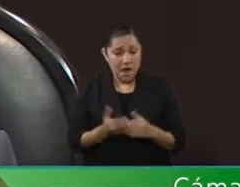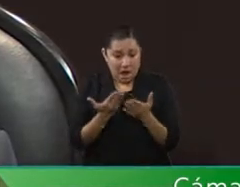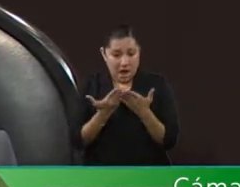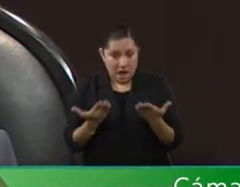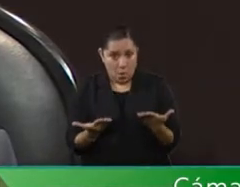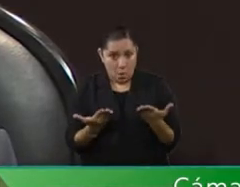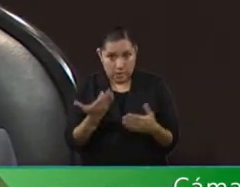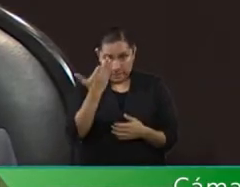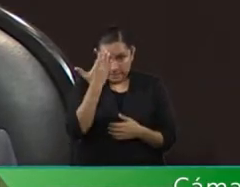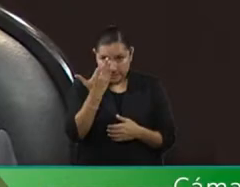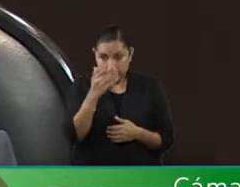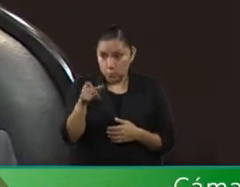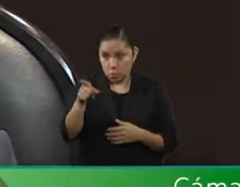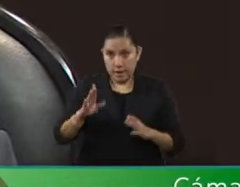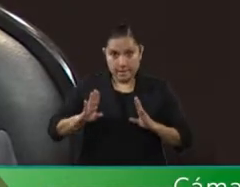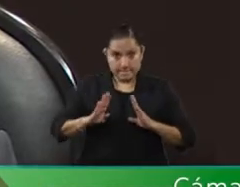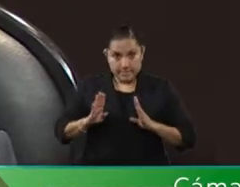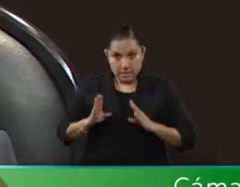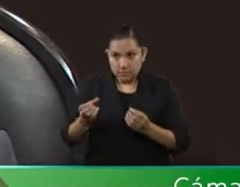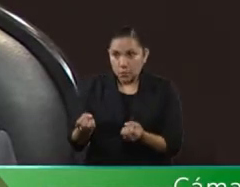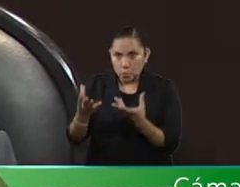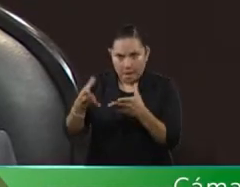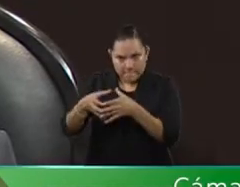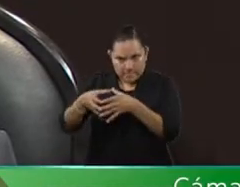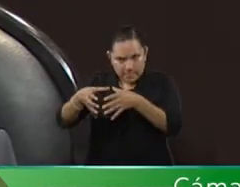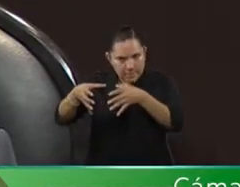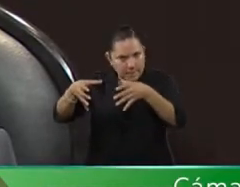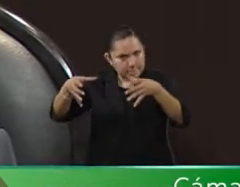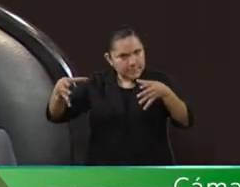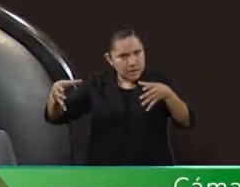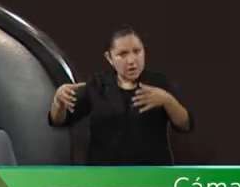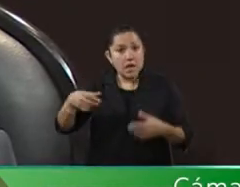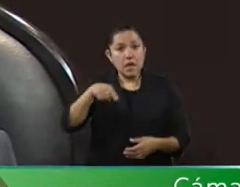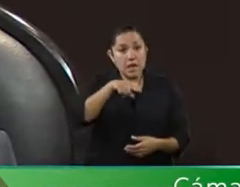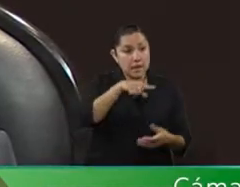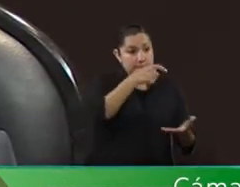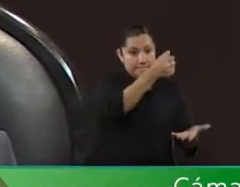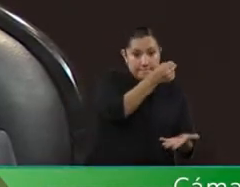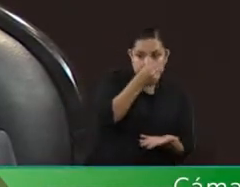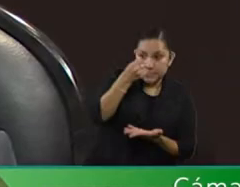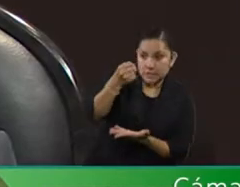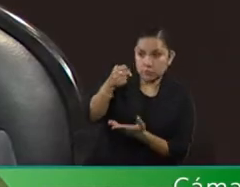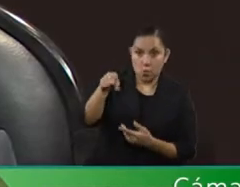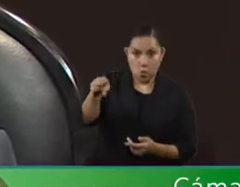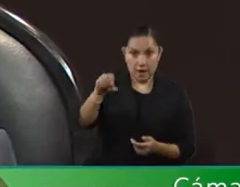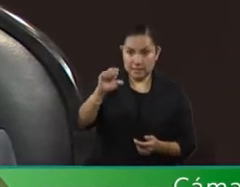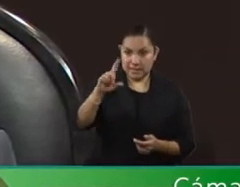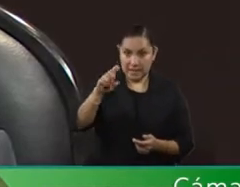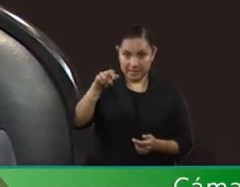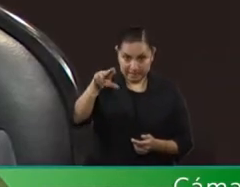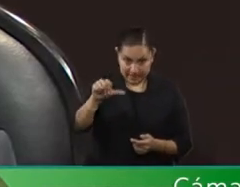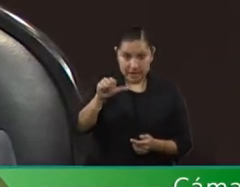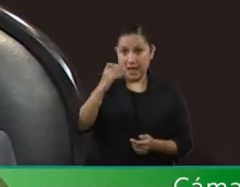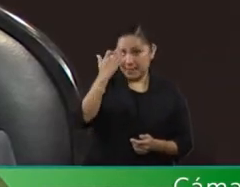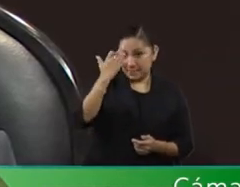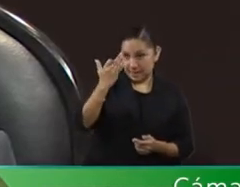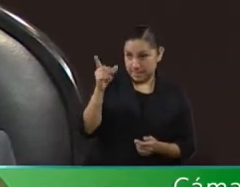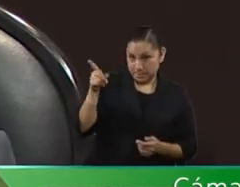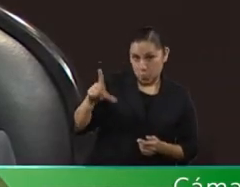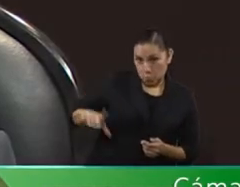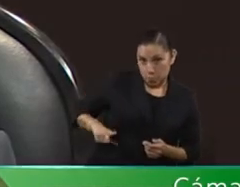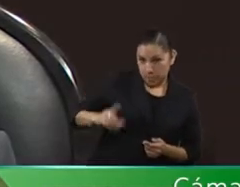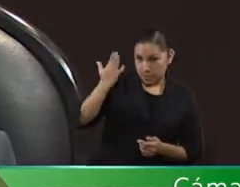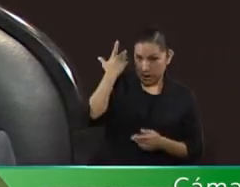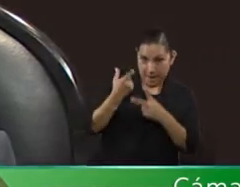de manera acelerada y el presupuesto a la Sedena se ha incrementado el triple desde que inició el